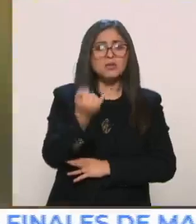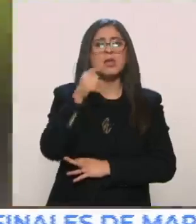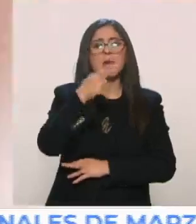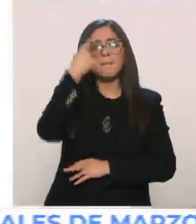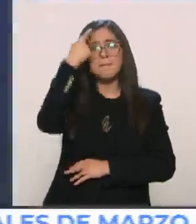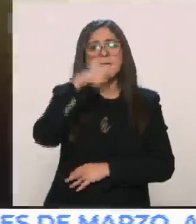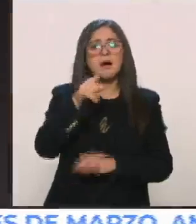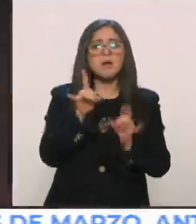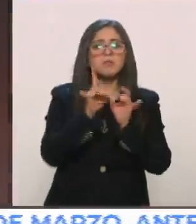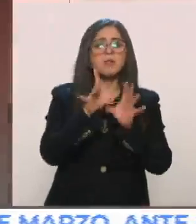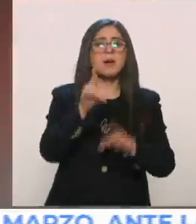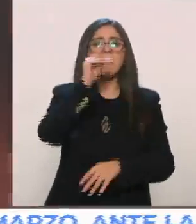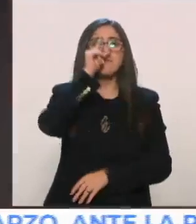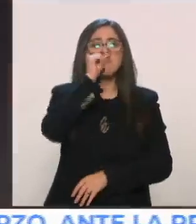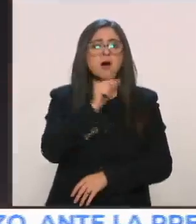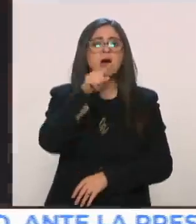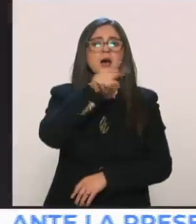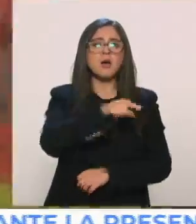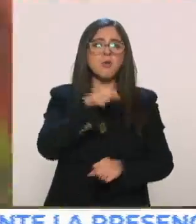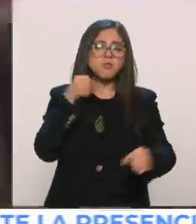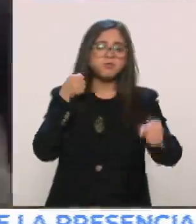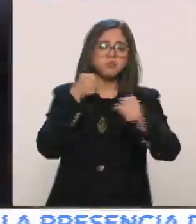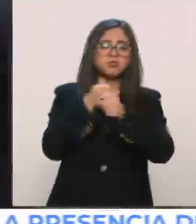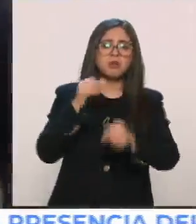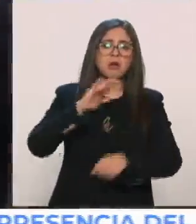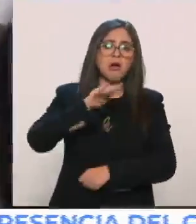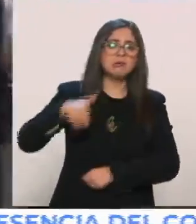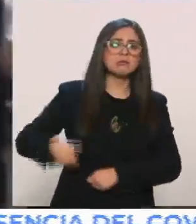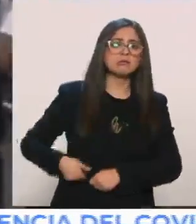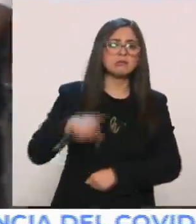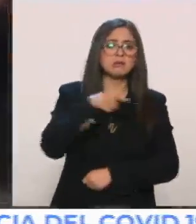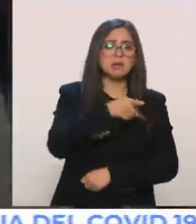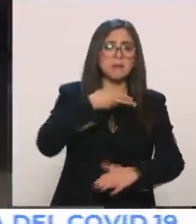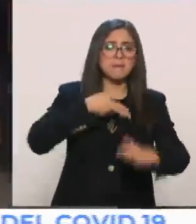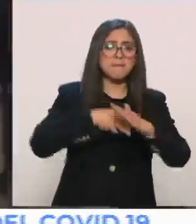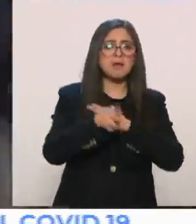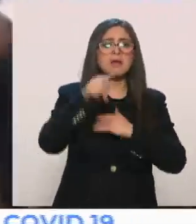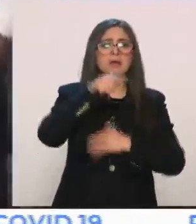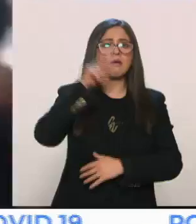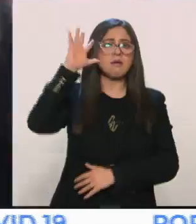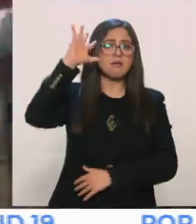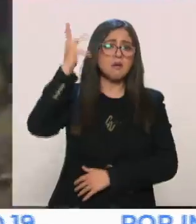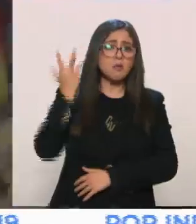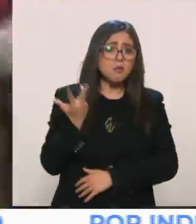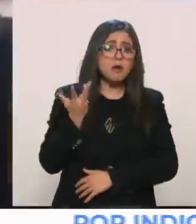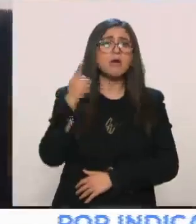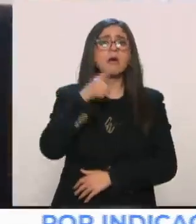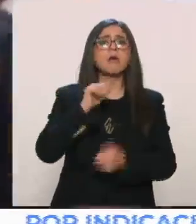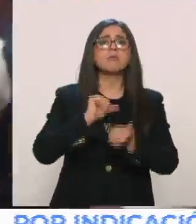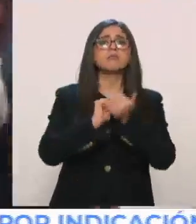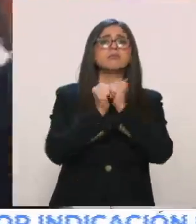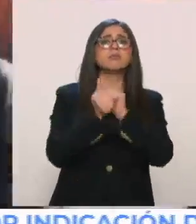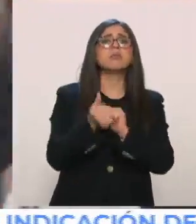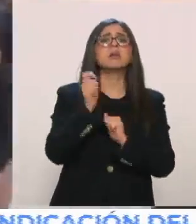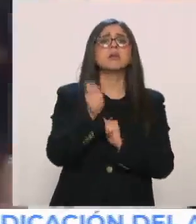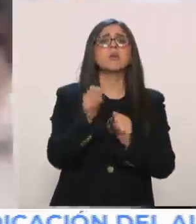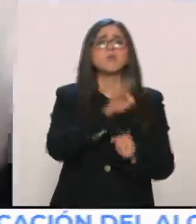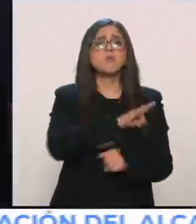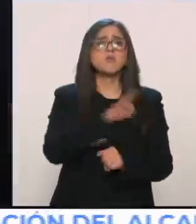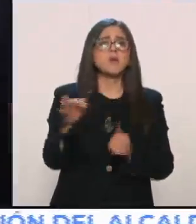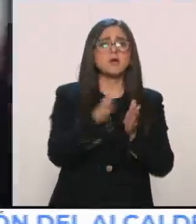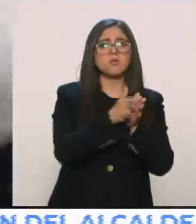para determinar las fallas que provocaron el accidente de trenes en la estación Tacubaya podrían estar en 7